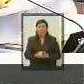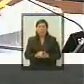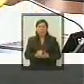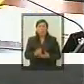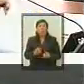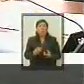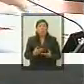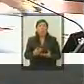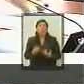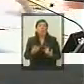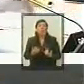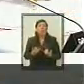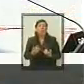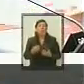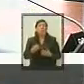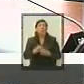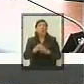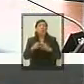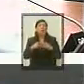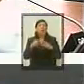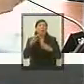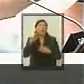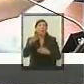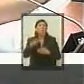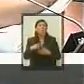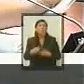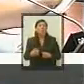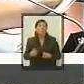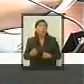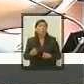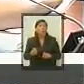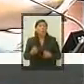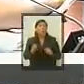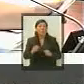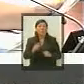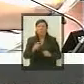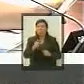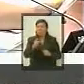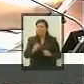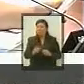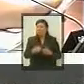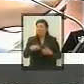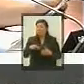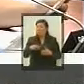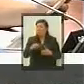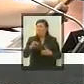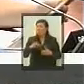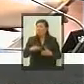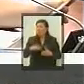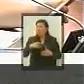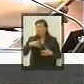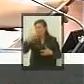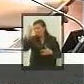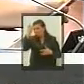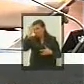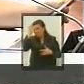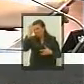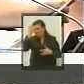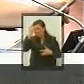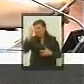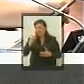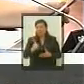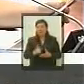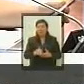Cuánto cuesta actualmente un pasaje aéreo Si una persona en Puerto Maldonado se enferma